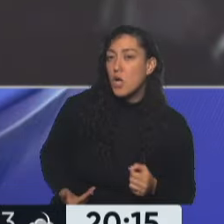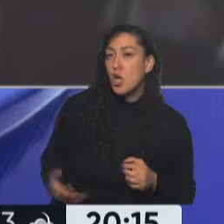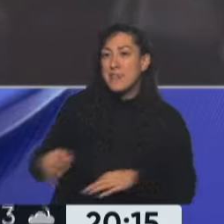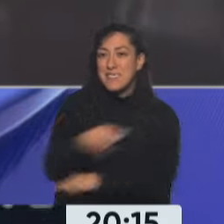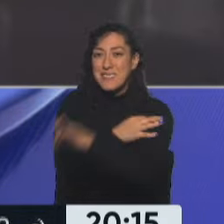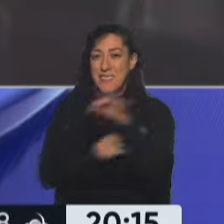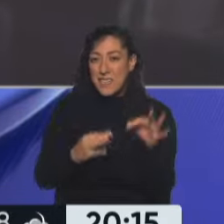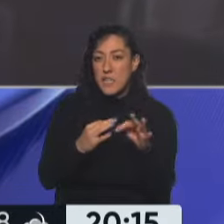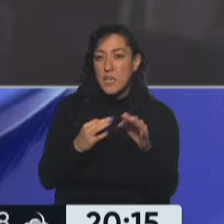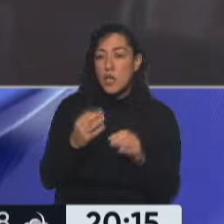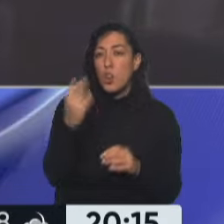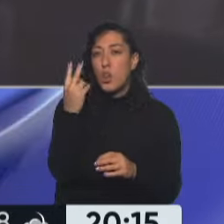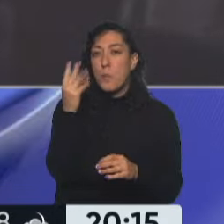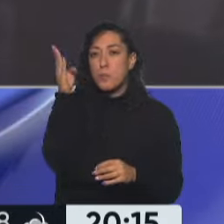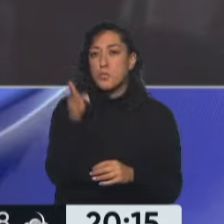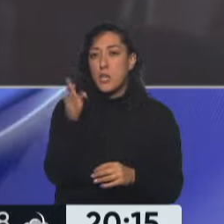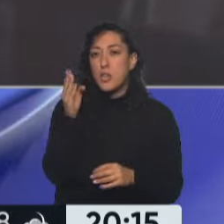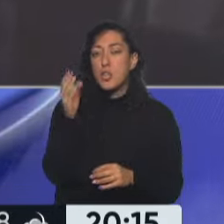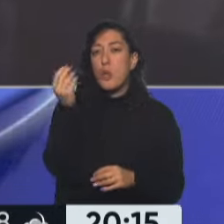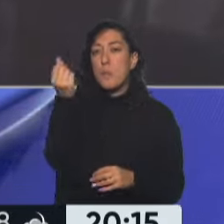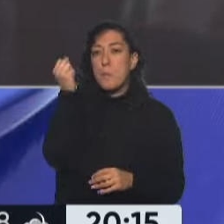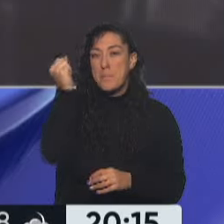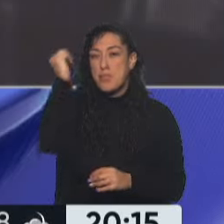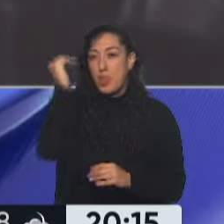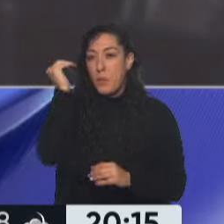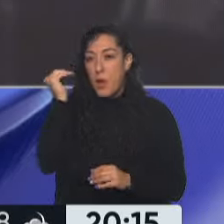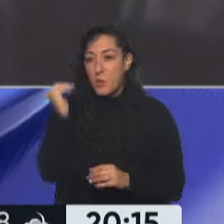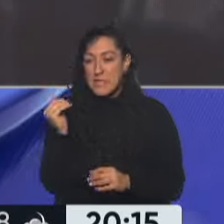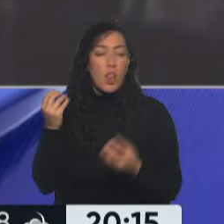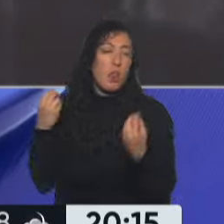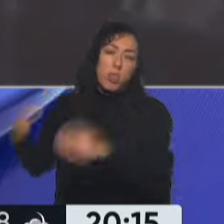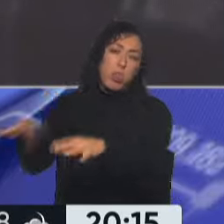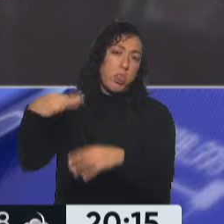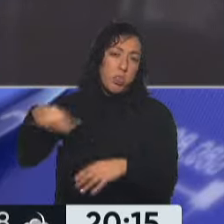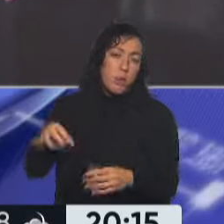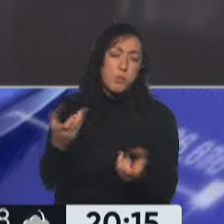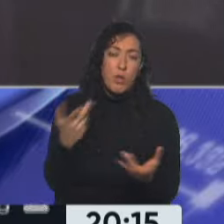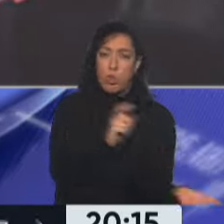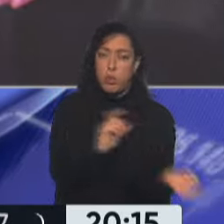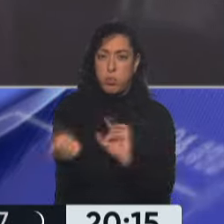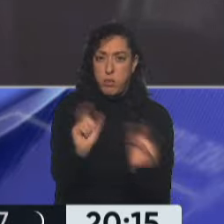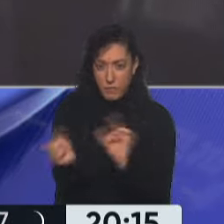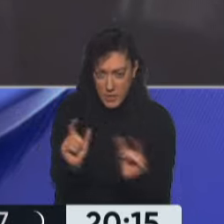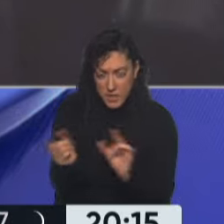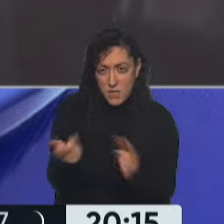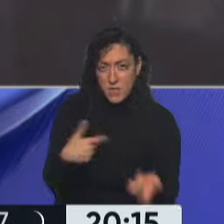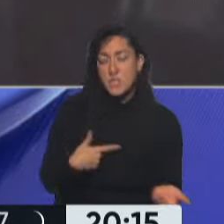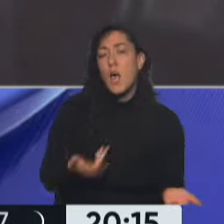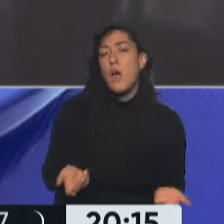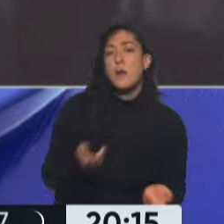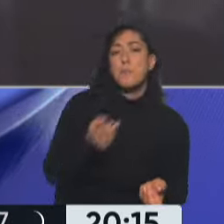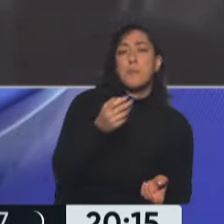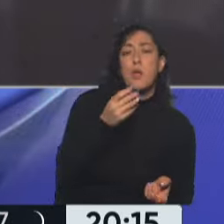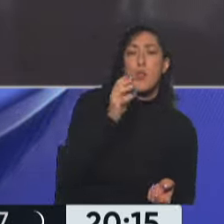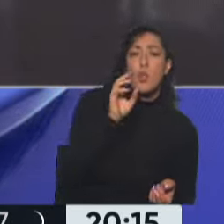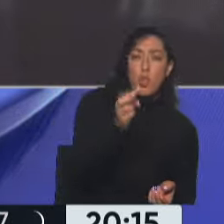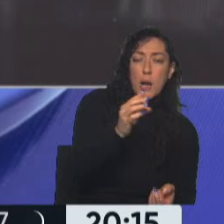de microdevaluaciones a un ritmo del 2% ante la brecha cambiaria que se está generando. Bueno, hoy el dólar, después lo vamos a